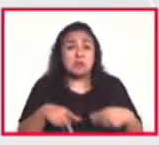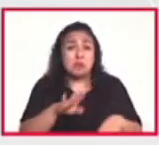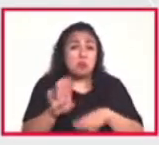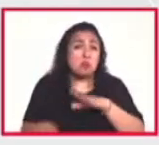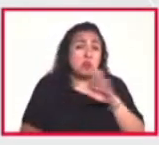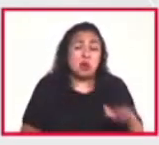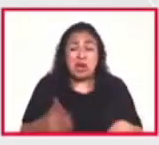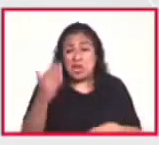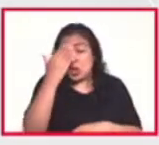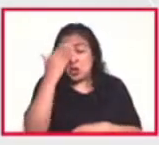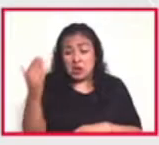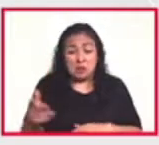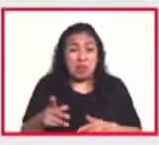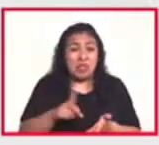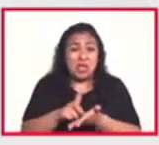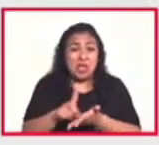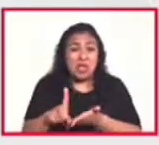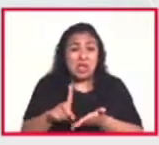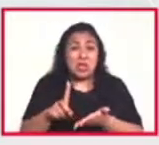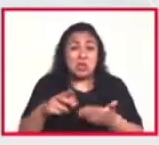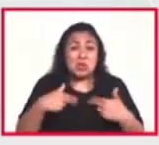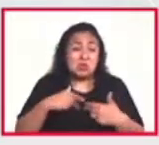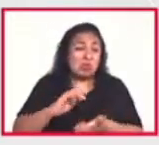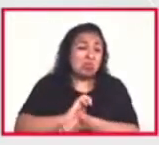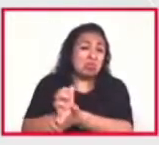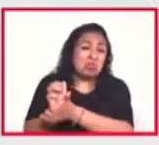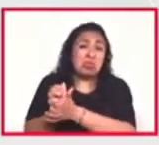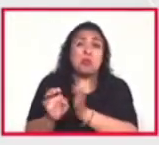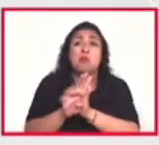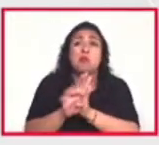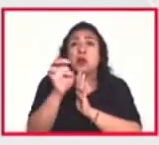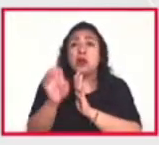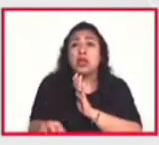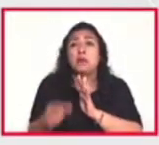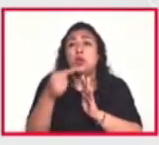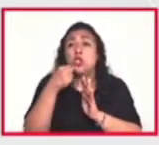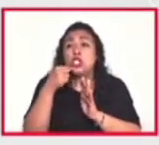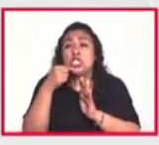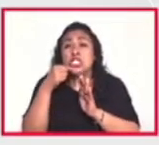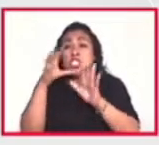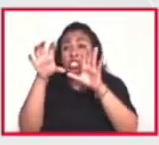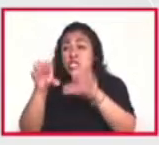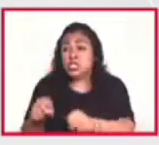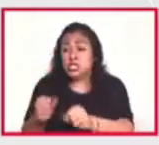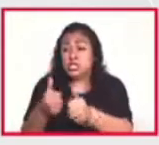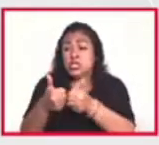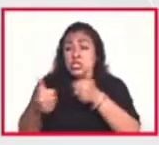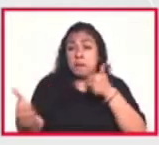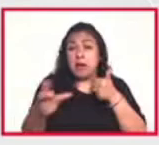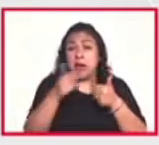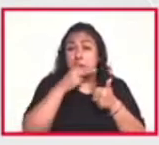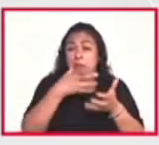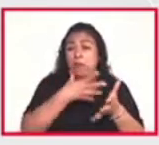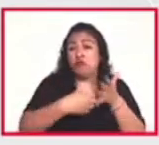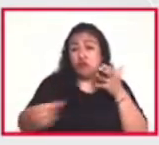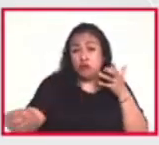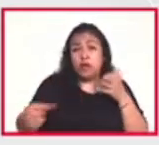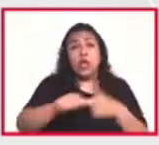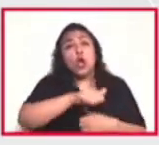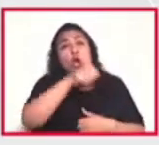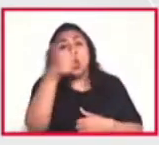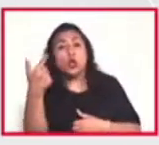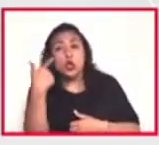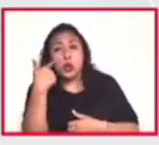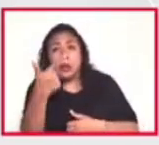violaciones de derechos humanos básicos, como es el caso de los niños detenidos y separados de sus padres. Y por otro lado, estaría reflejando